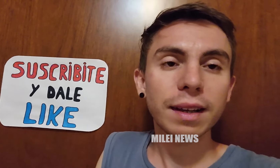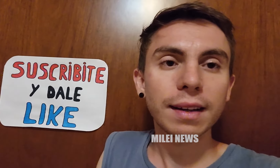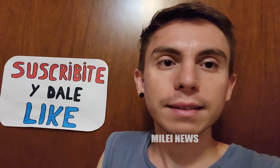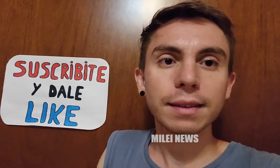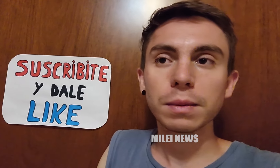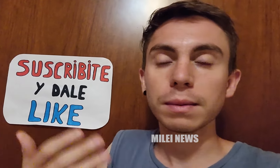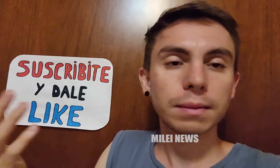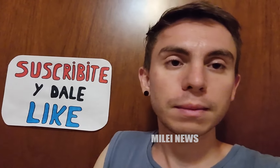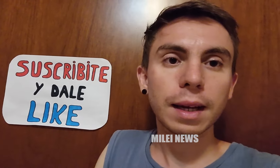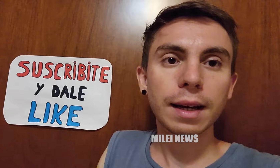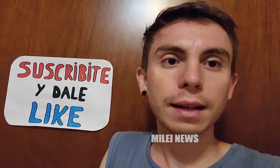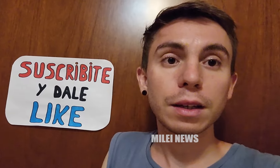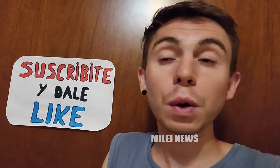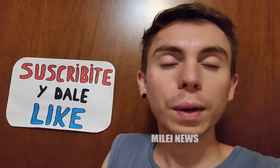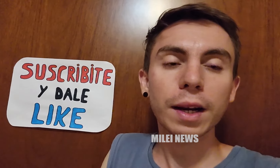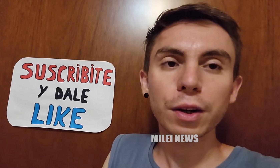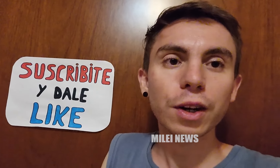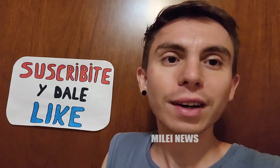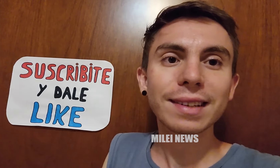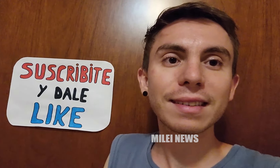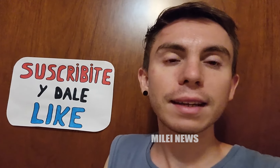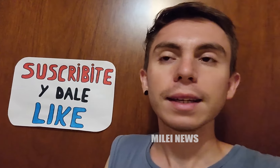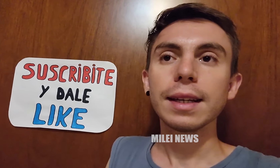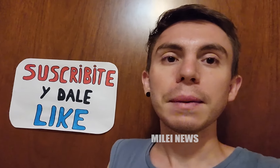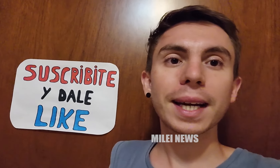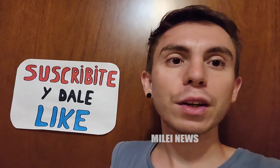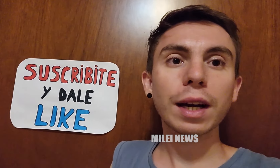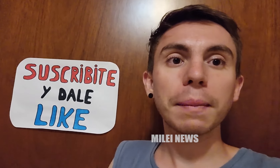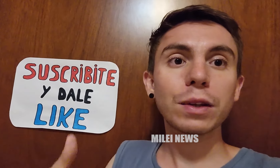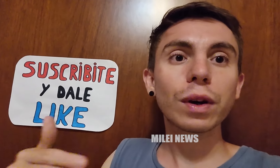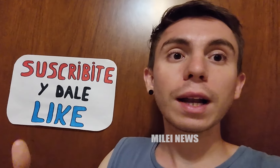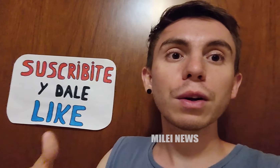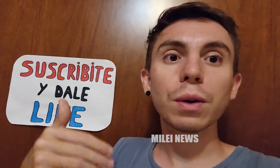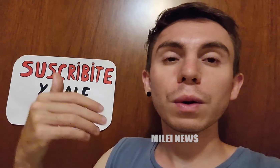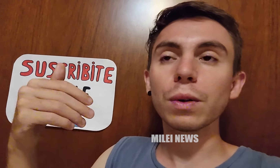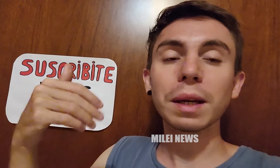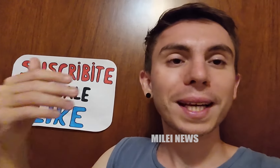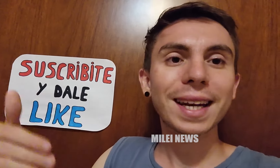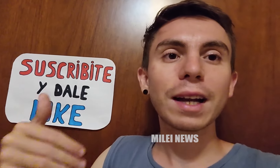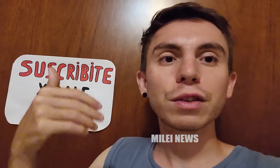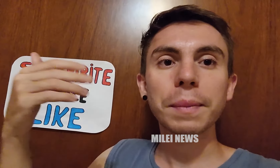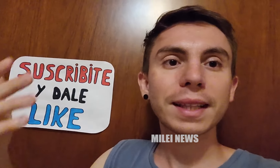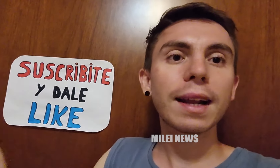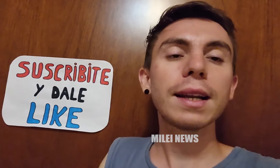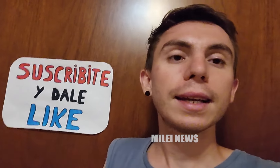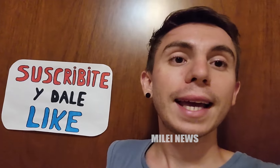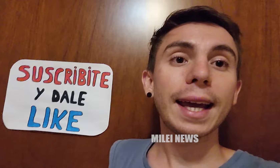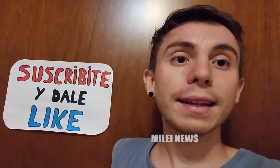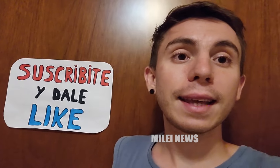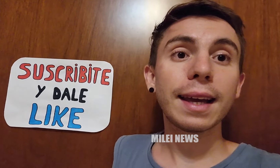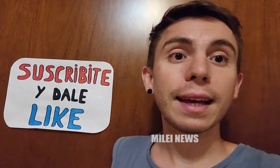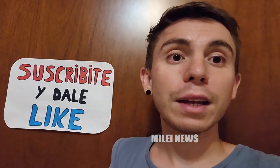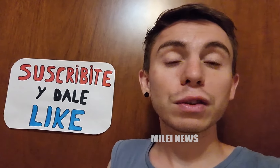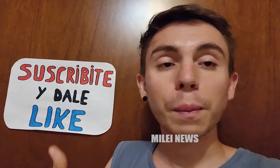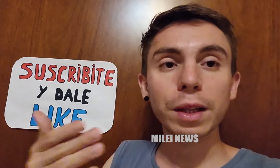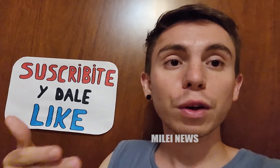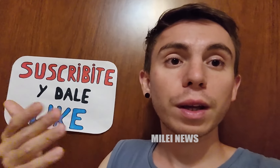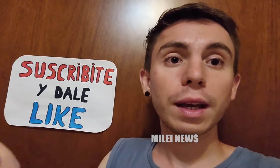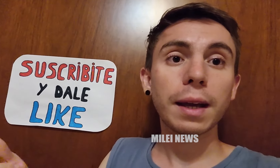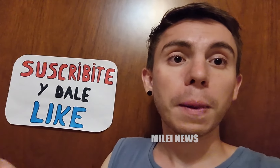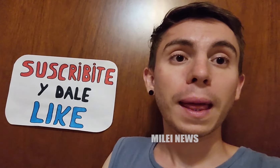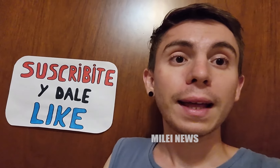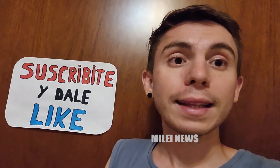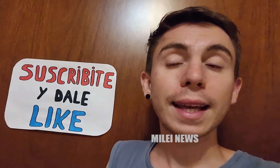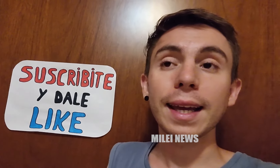por decirles una locura no no creo que sea así imagino que mensual o o trimestral o semestral este los aumentos